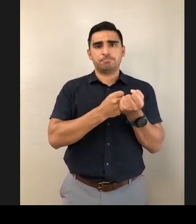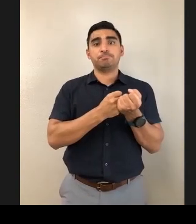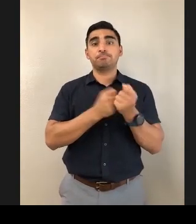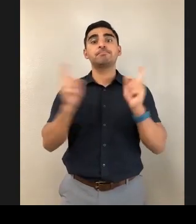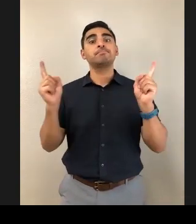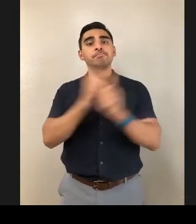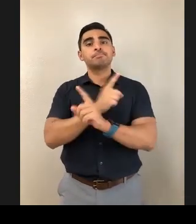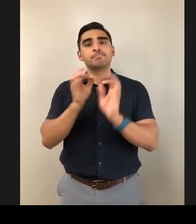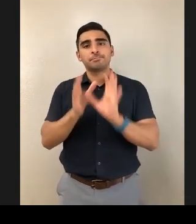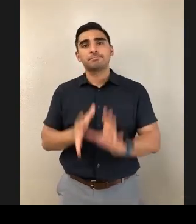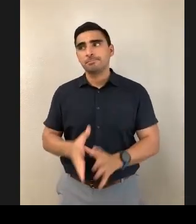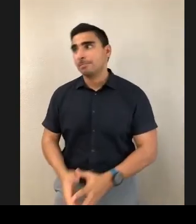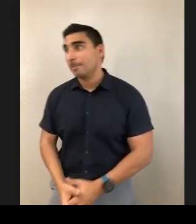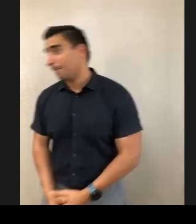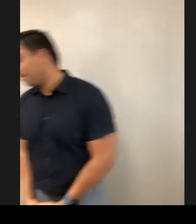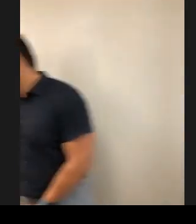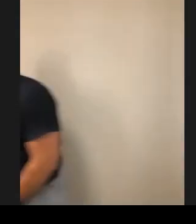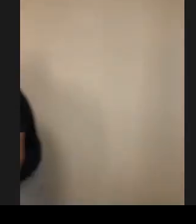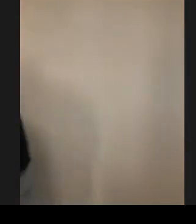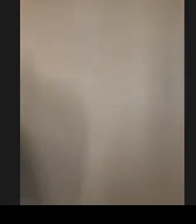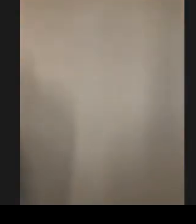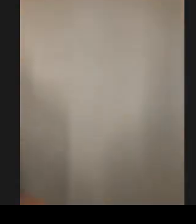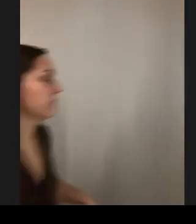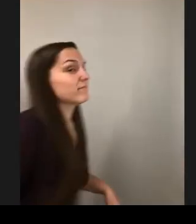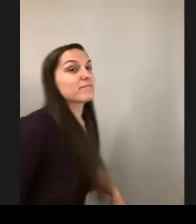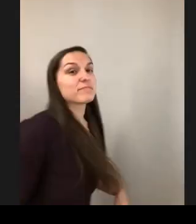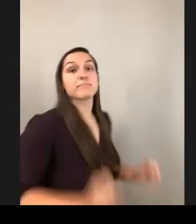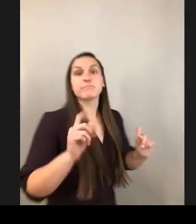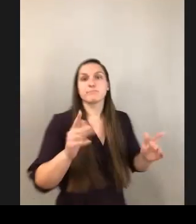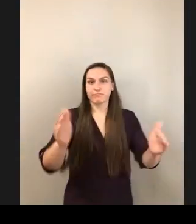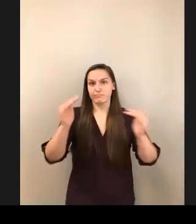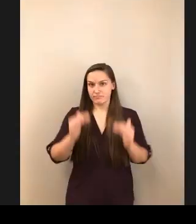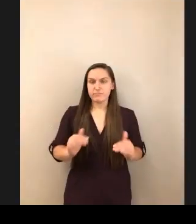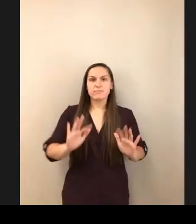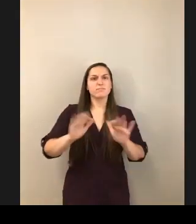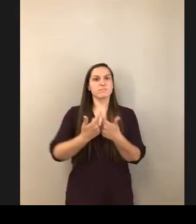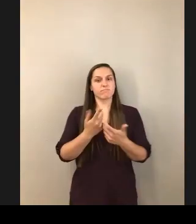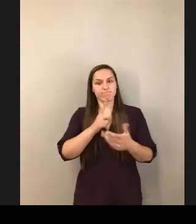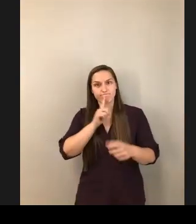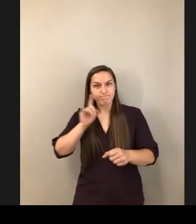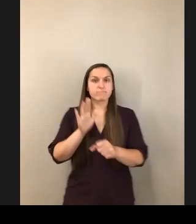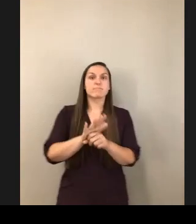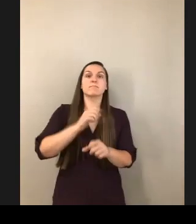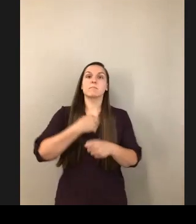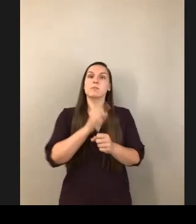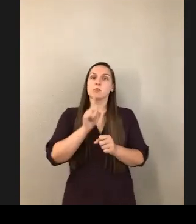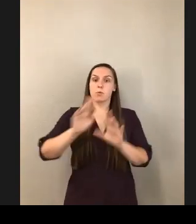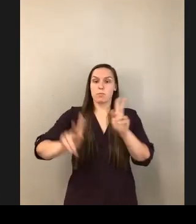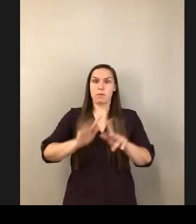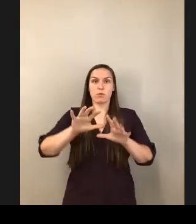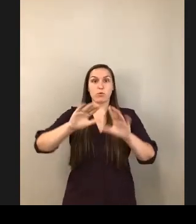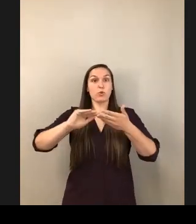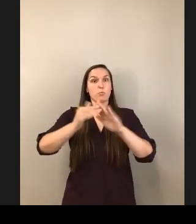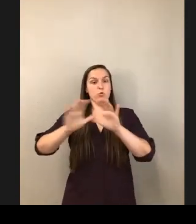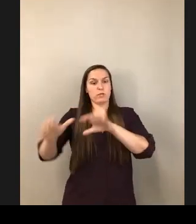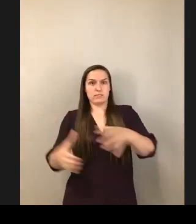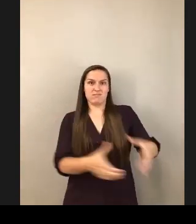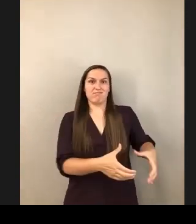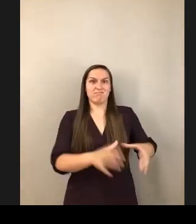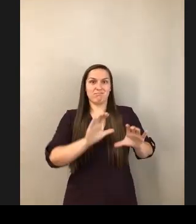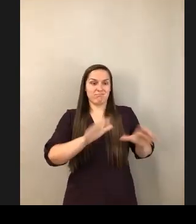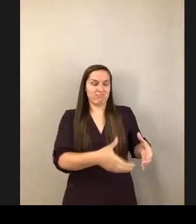he comprometido de esa manera. Gracias. ¿Cómo asegura usted que las preocupaciones de las